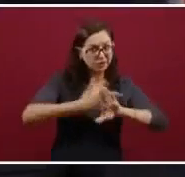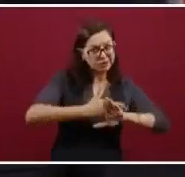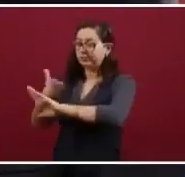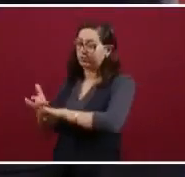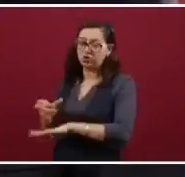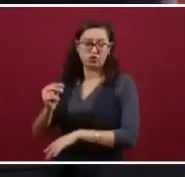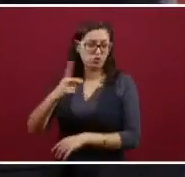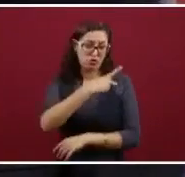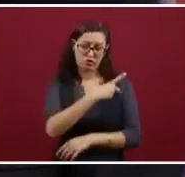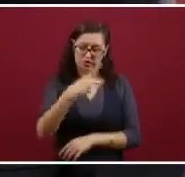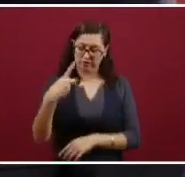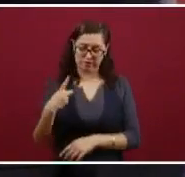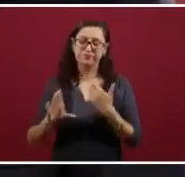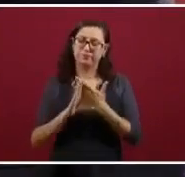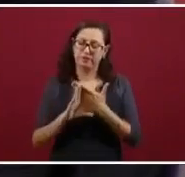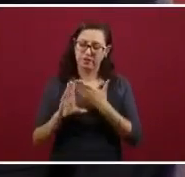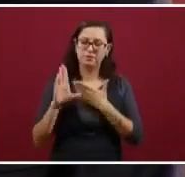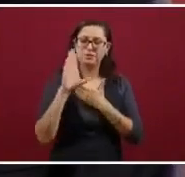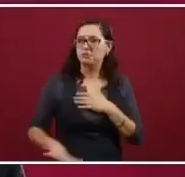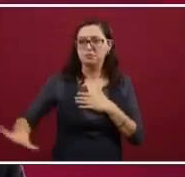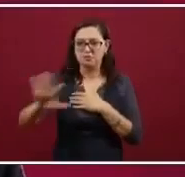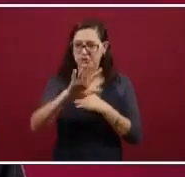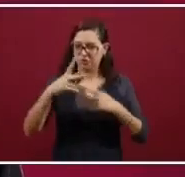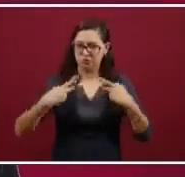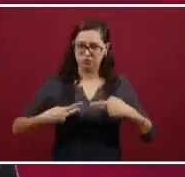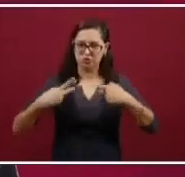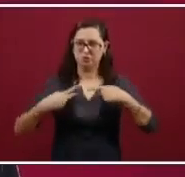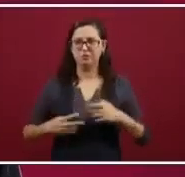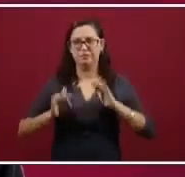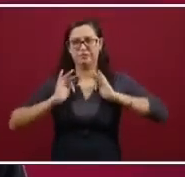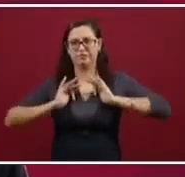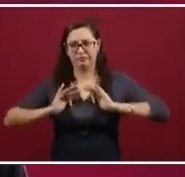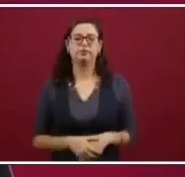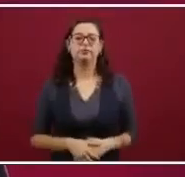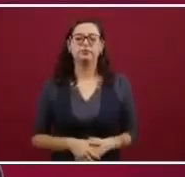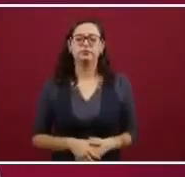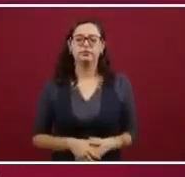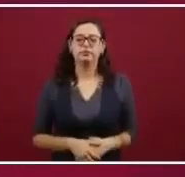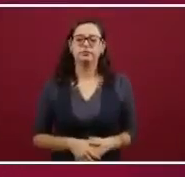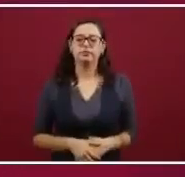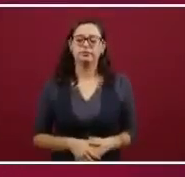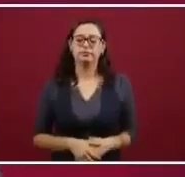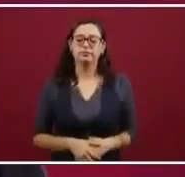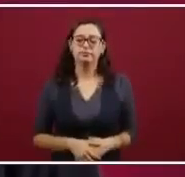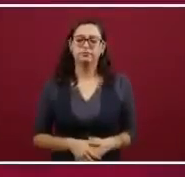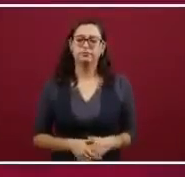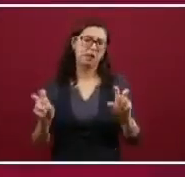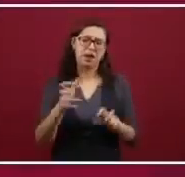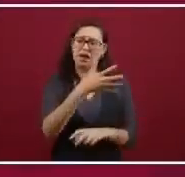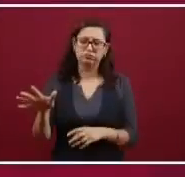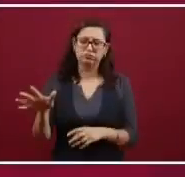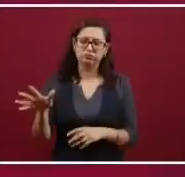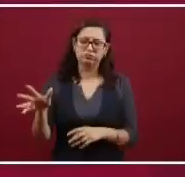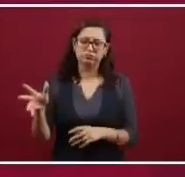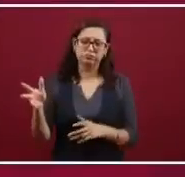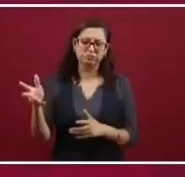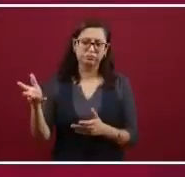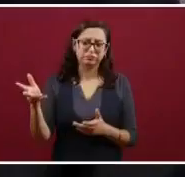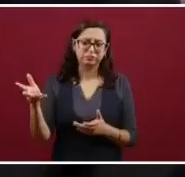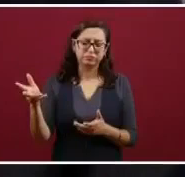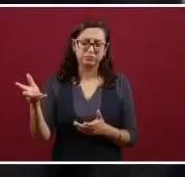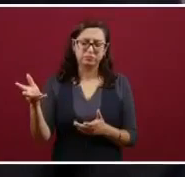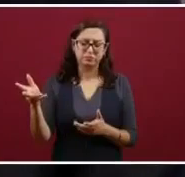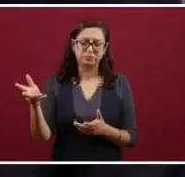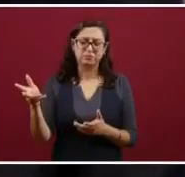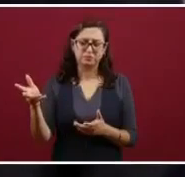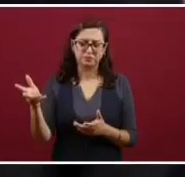puede evitar que no se afecte a la población. Pero este es un punto de vista muy general, dado de que ya